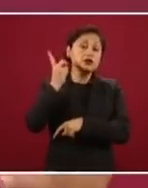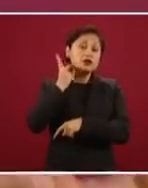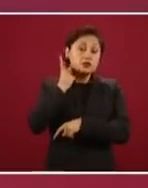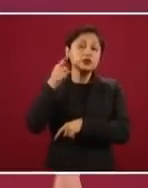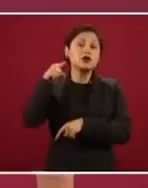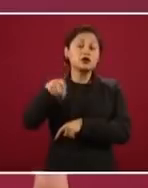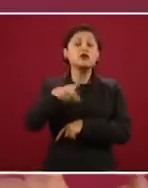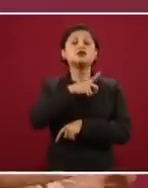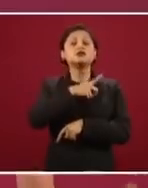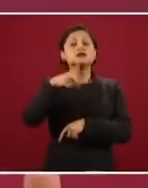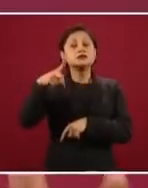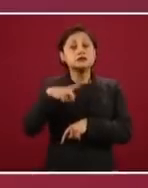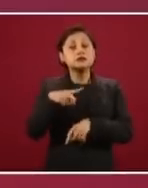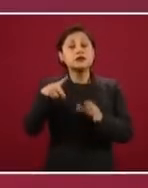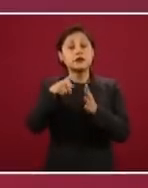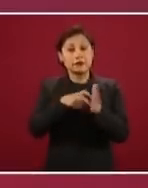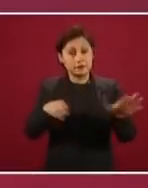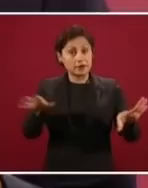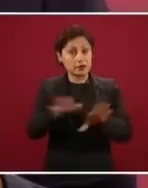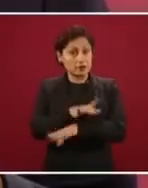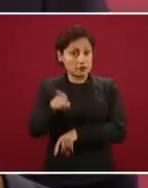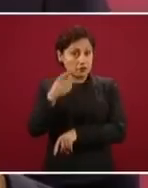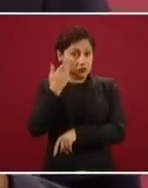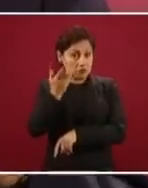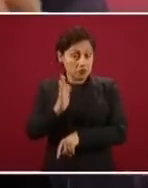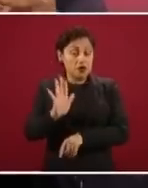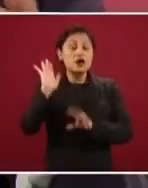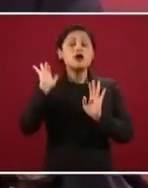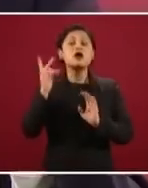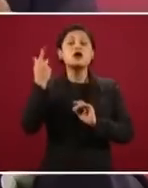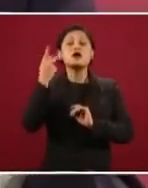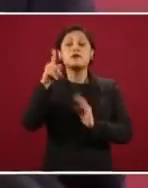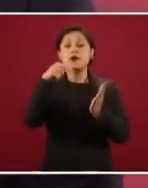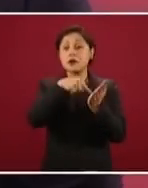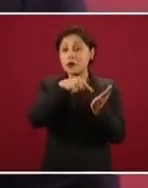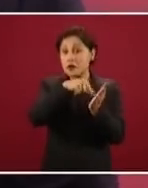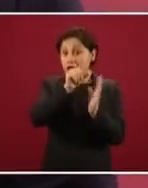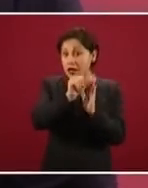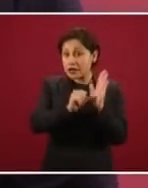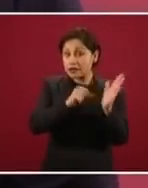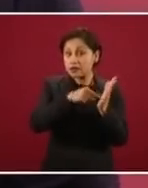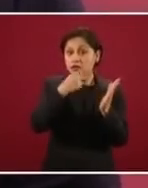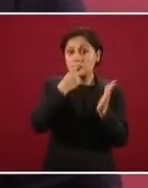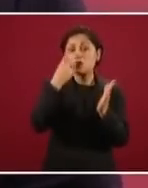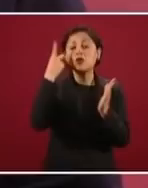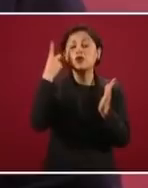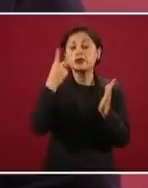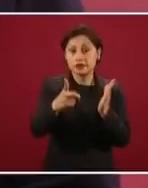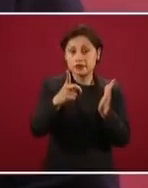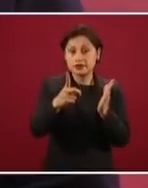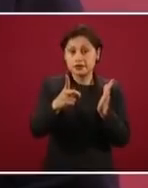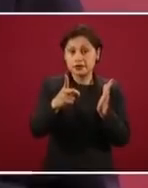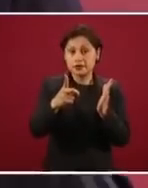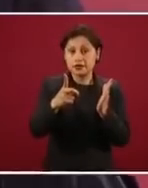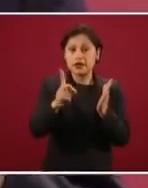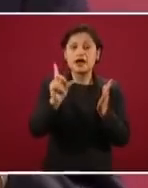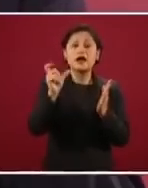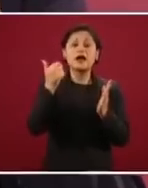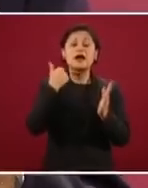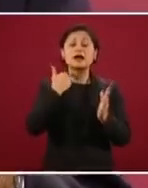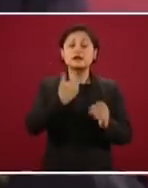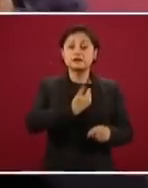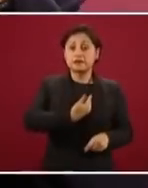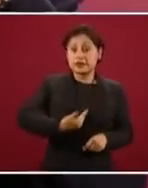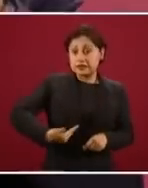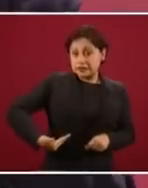no se puede juzgar a los presidentes de méxico más que